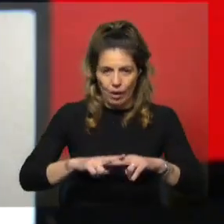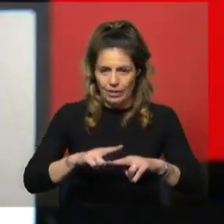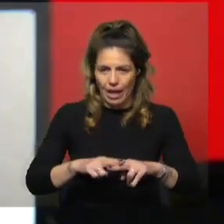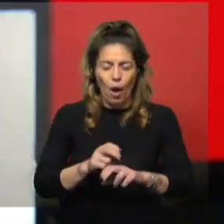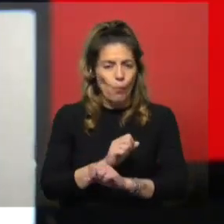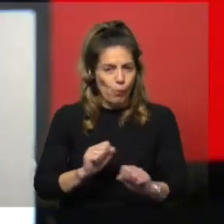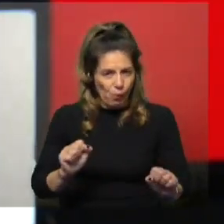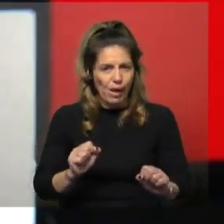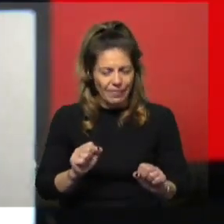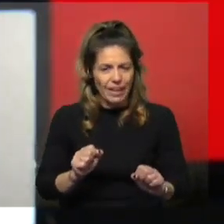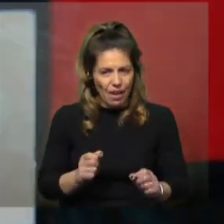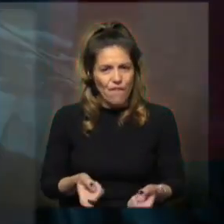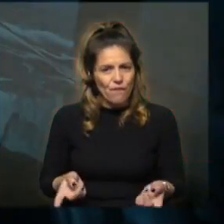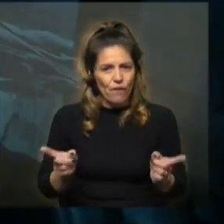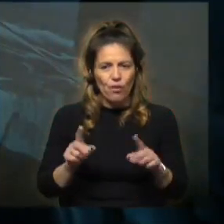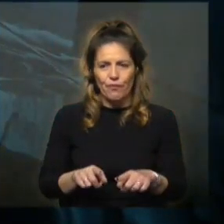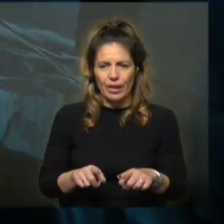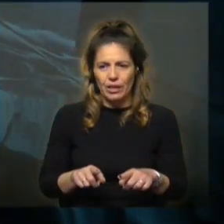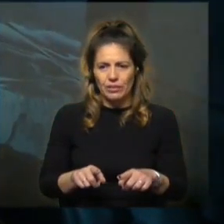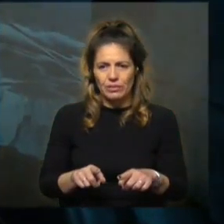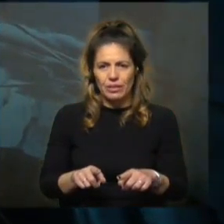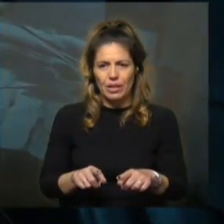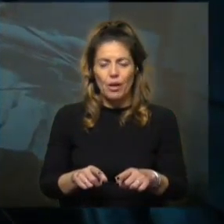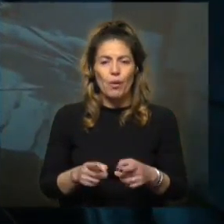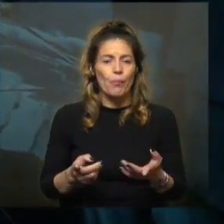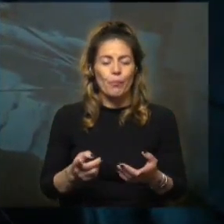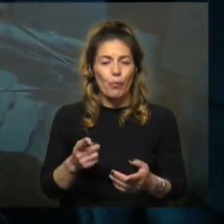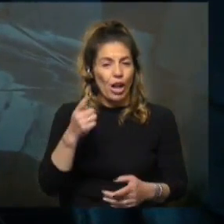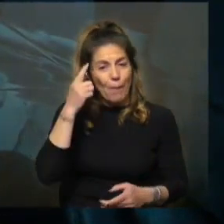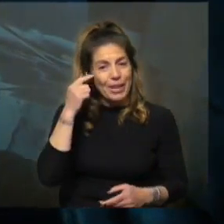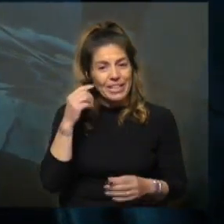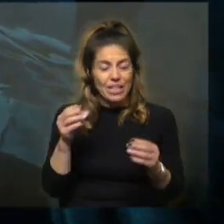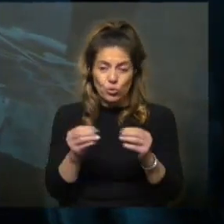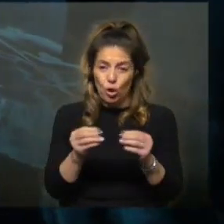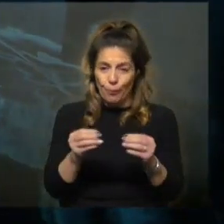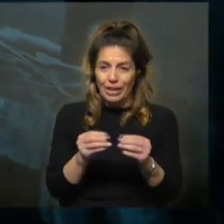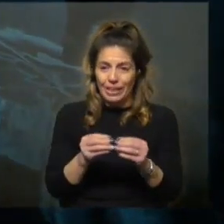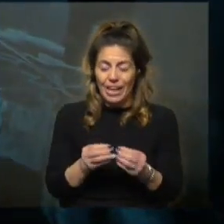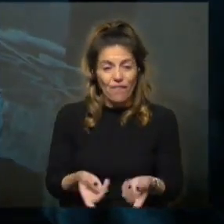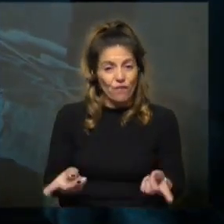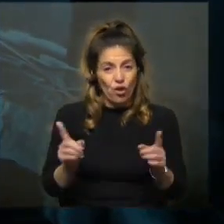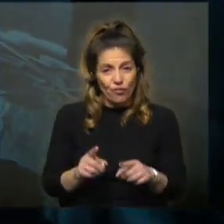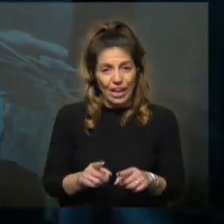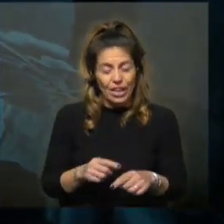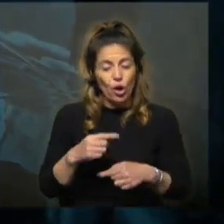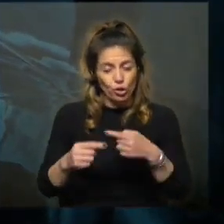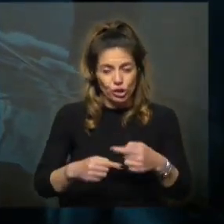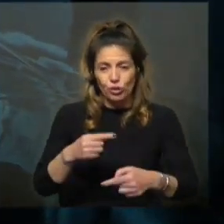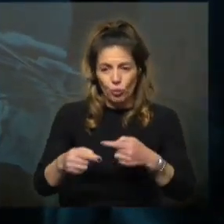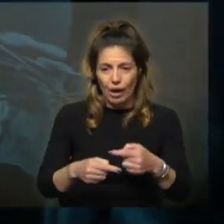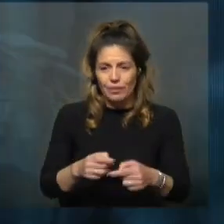igual reconstituirse en la la experiencia de sus compañeras Sí eso ocurrió